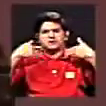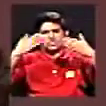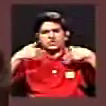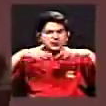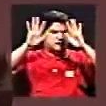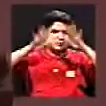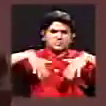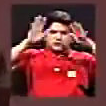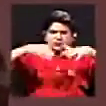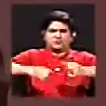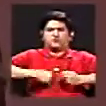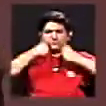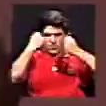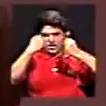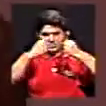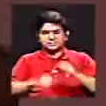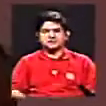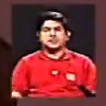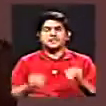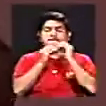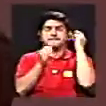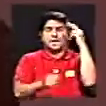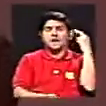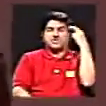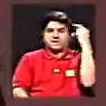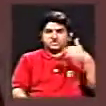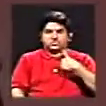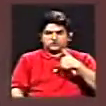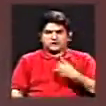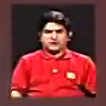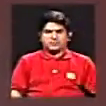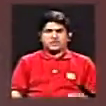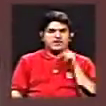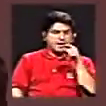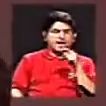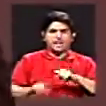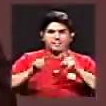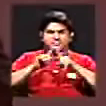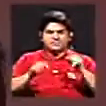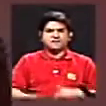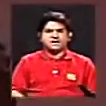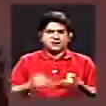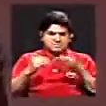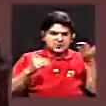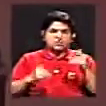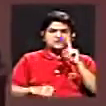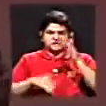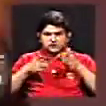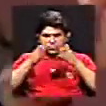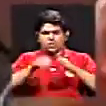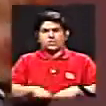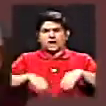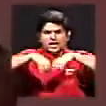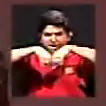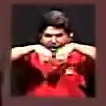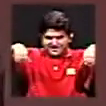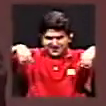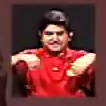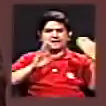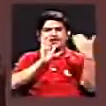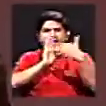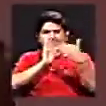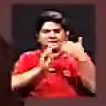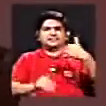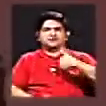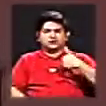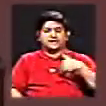precipitación, de intensidad de la lluvia, más razón entonces para que los elementos que se trabajan en una carretera, por ejemplo, las alcantarillas, y que se ven afectadas por